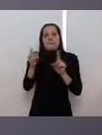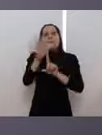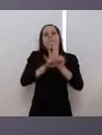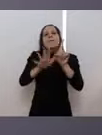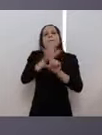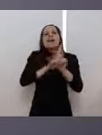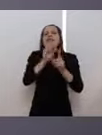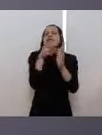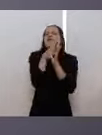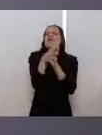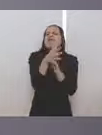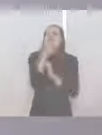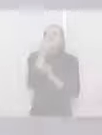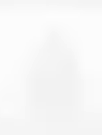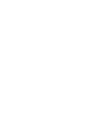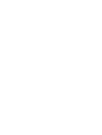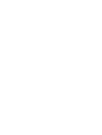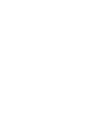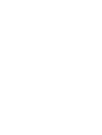de nuestro compromiso